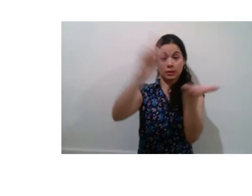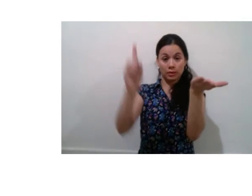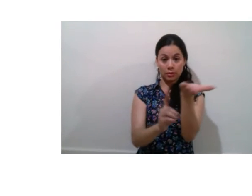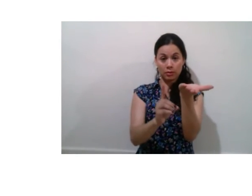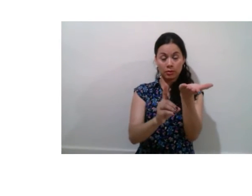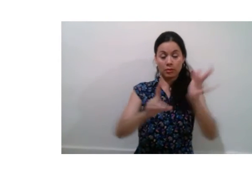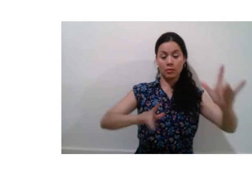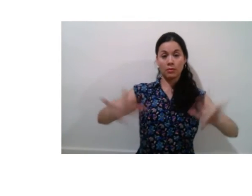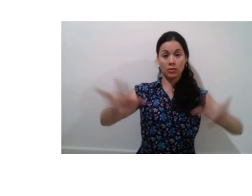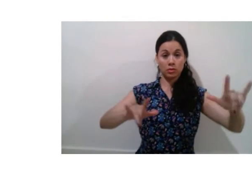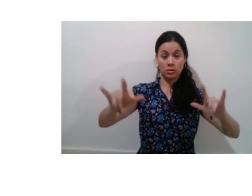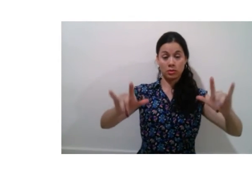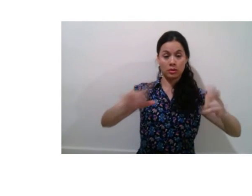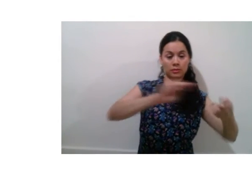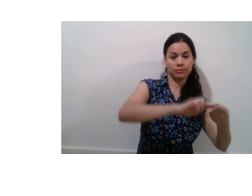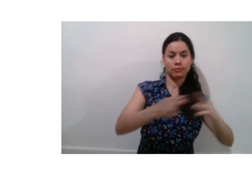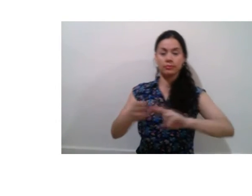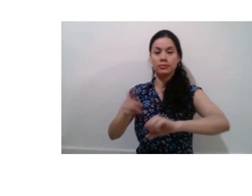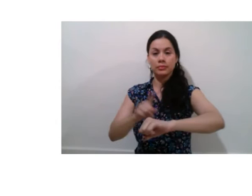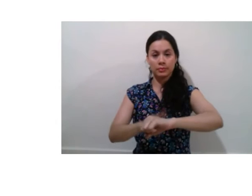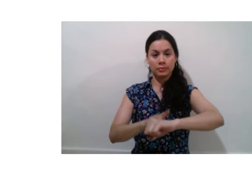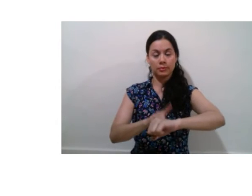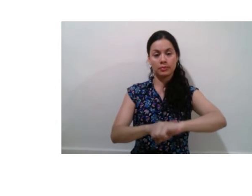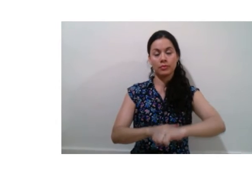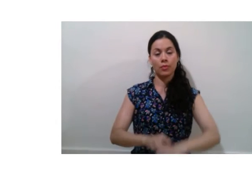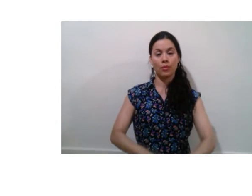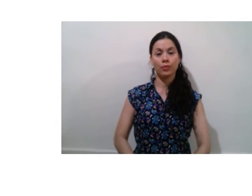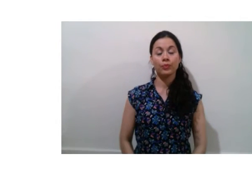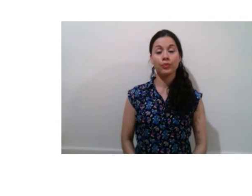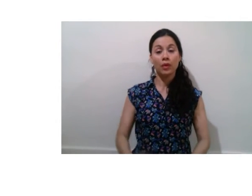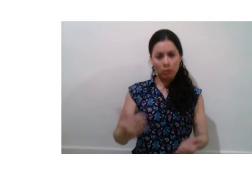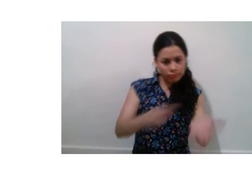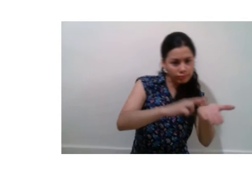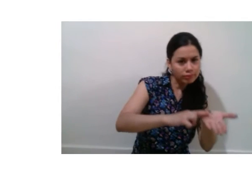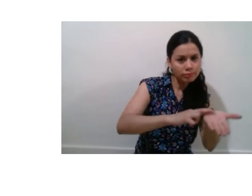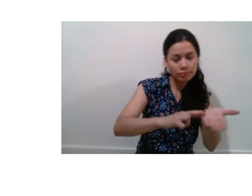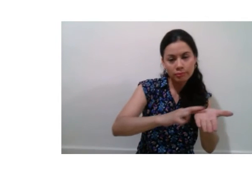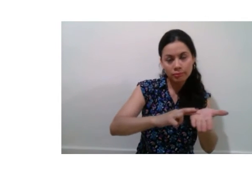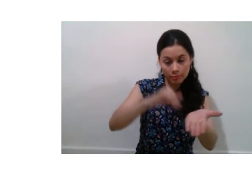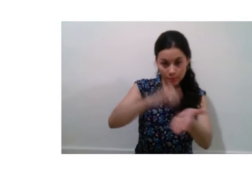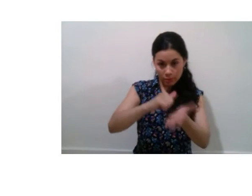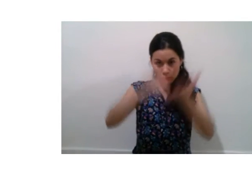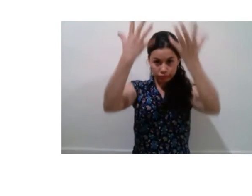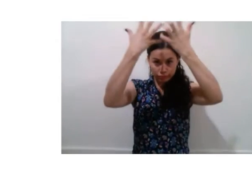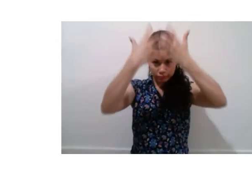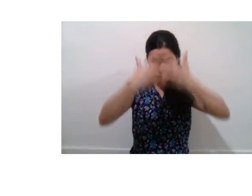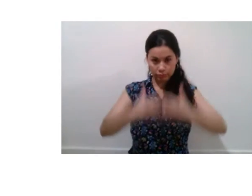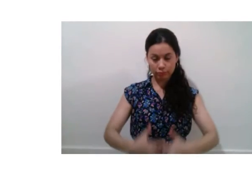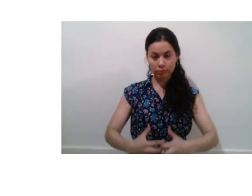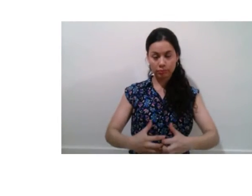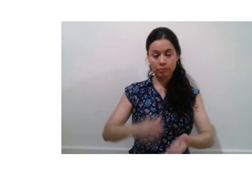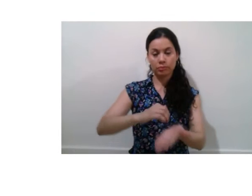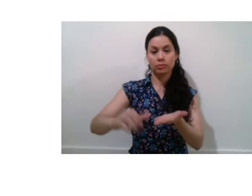de la posición respecto al tiempo. Y resolviendo esta operación